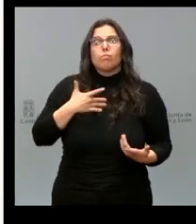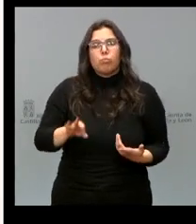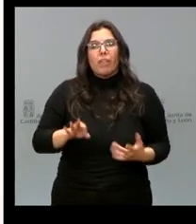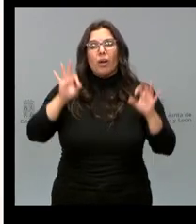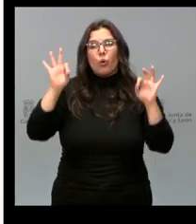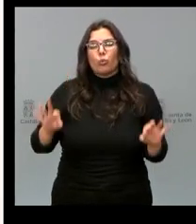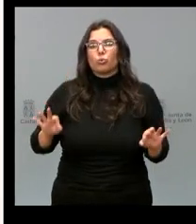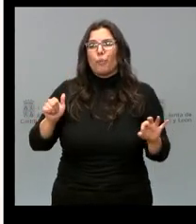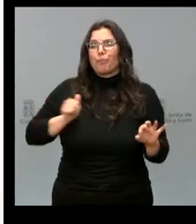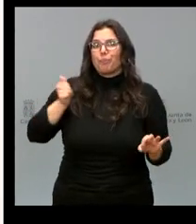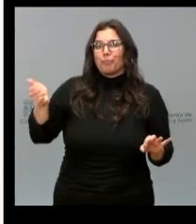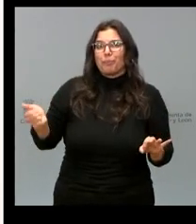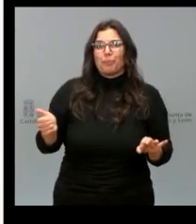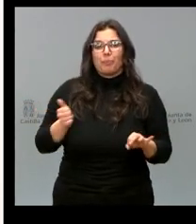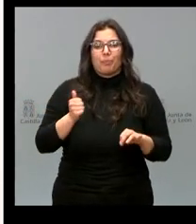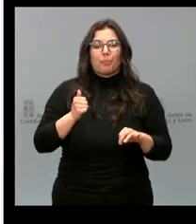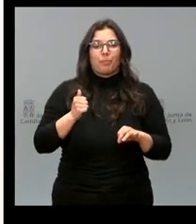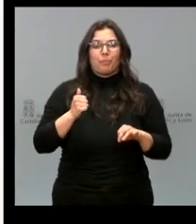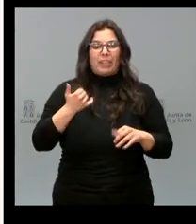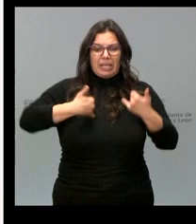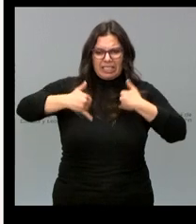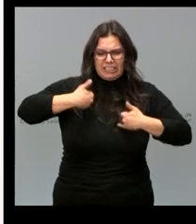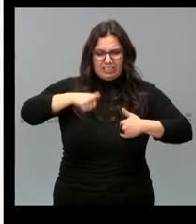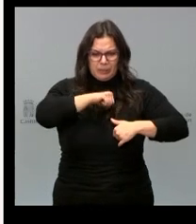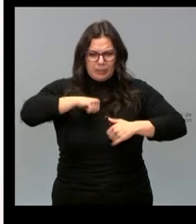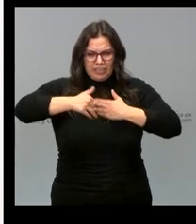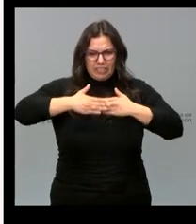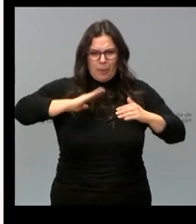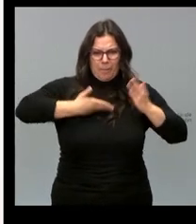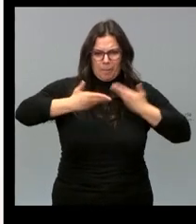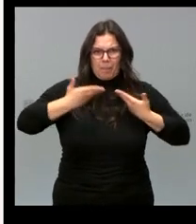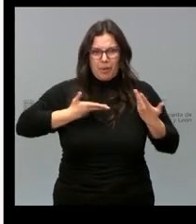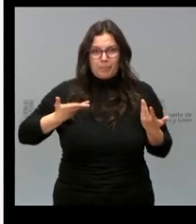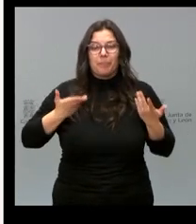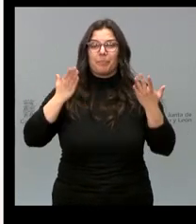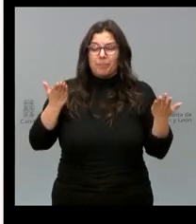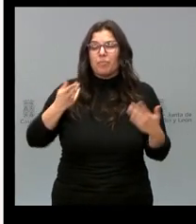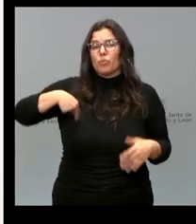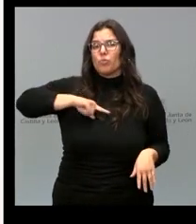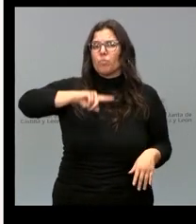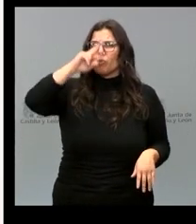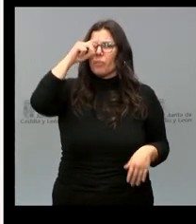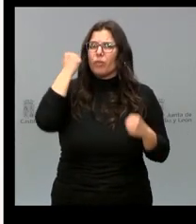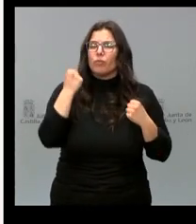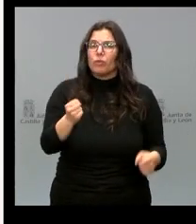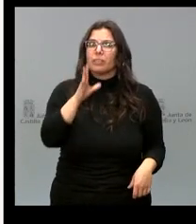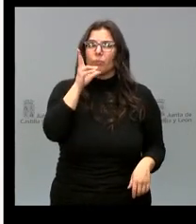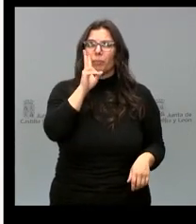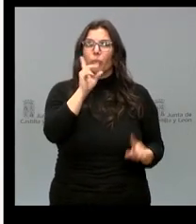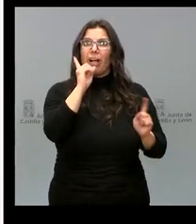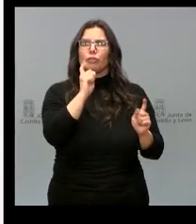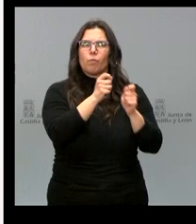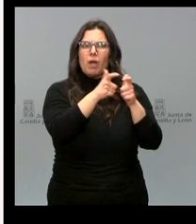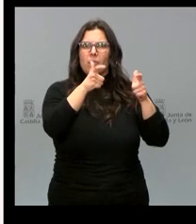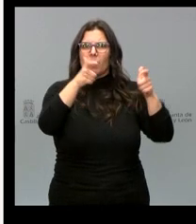coincidir o provocar una situación de autolesión. Nos preocupa muchísimo el aumento de estos casos que ha